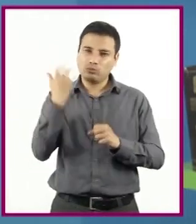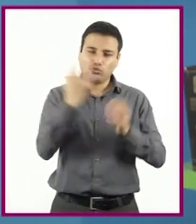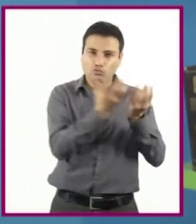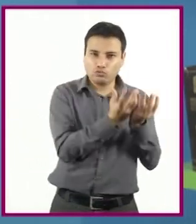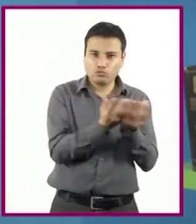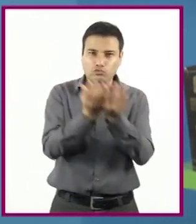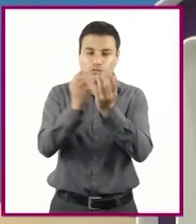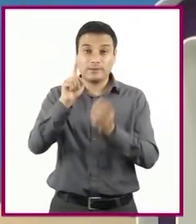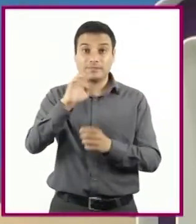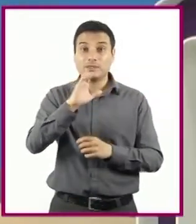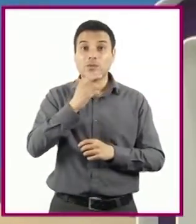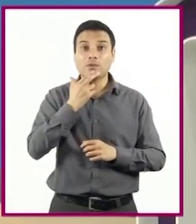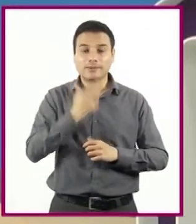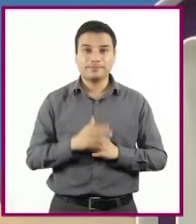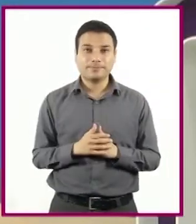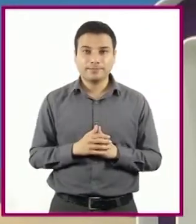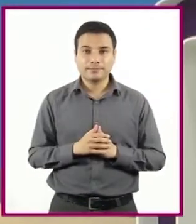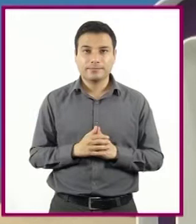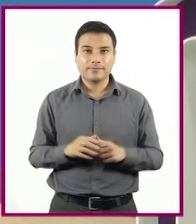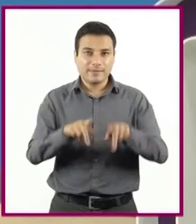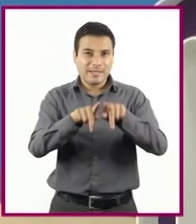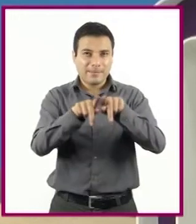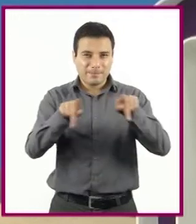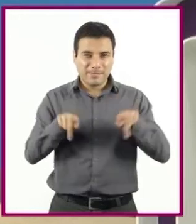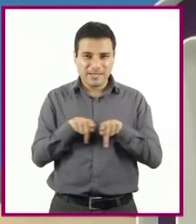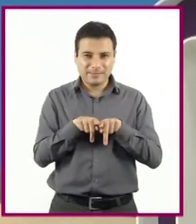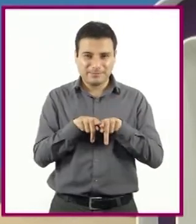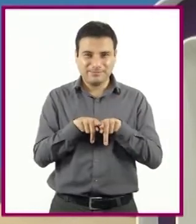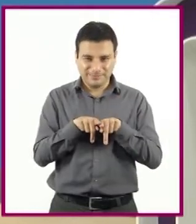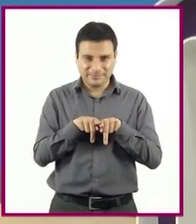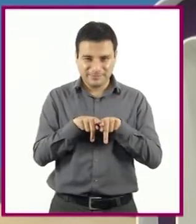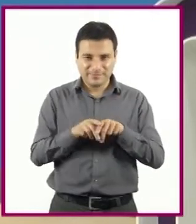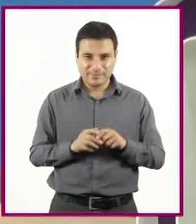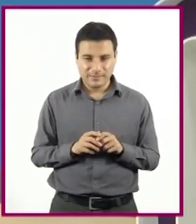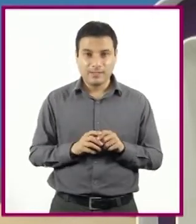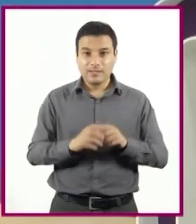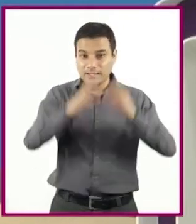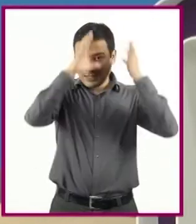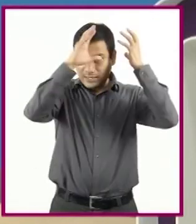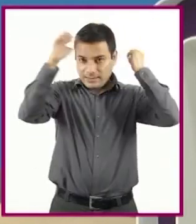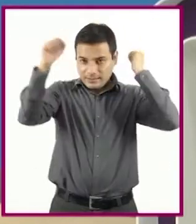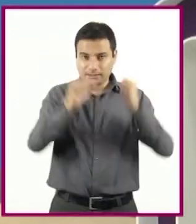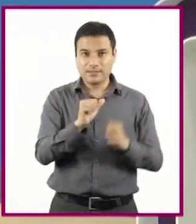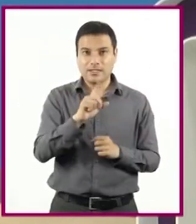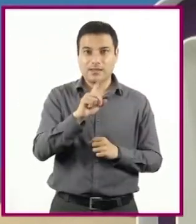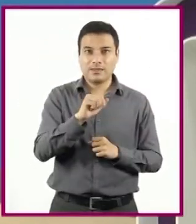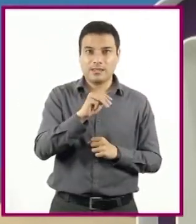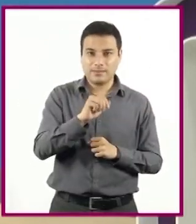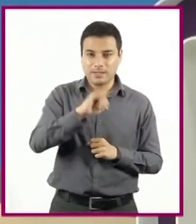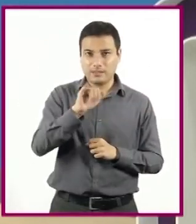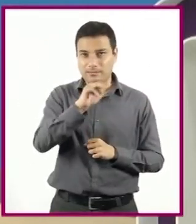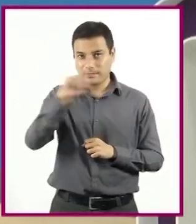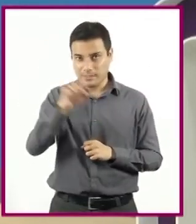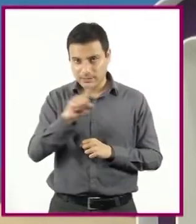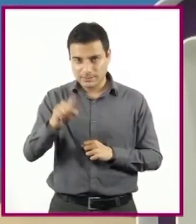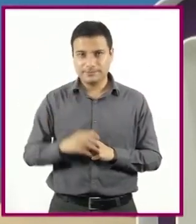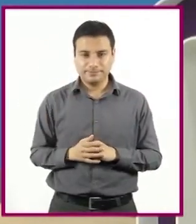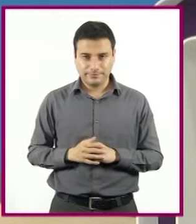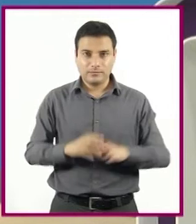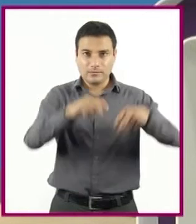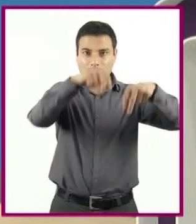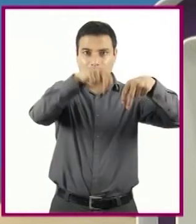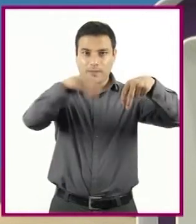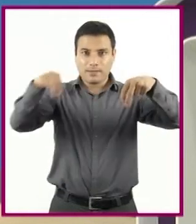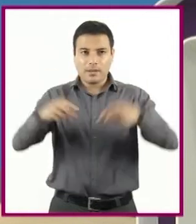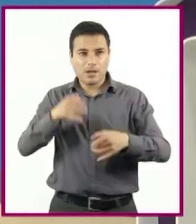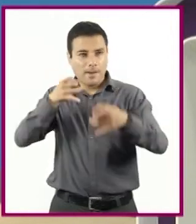Chihuahua. En la plazuela de los ejercicios, Allende, Aldama y Jiménez fueron fusilados por la espalda y